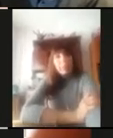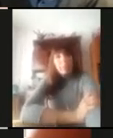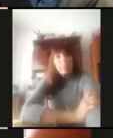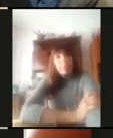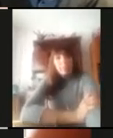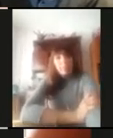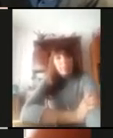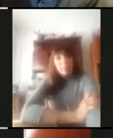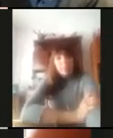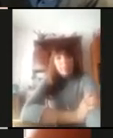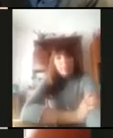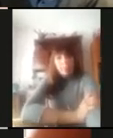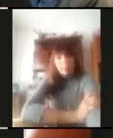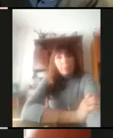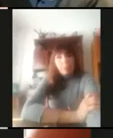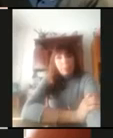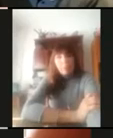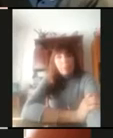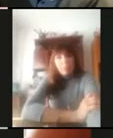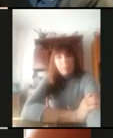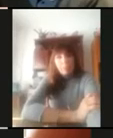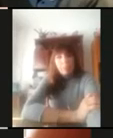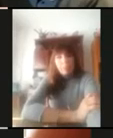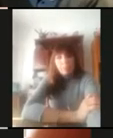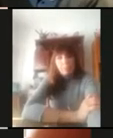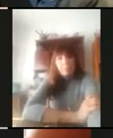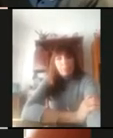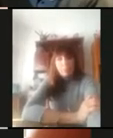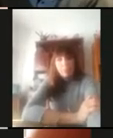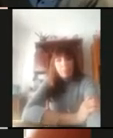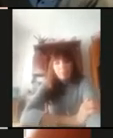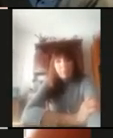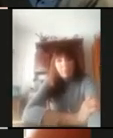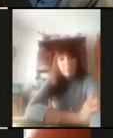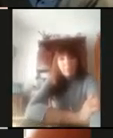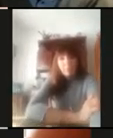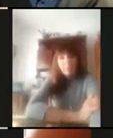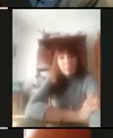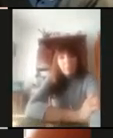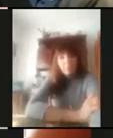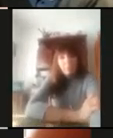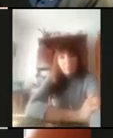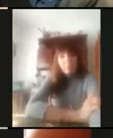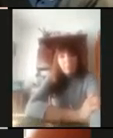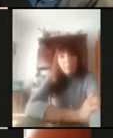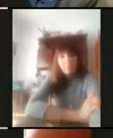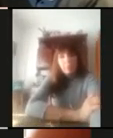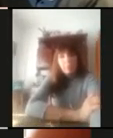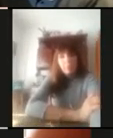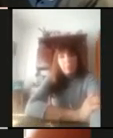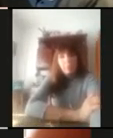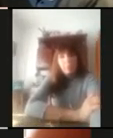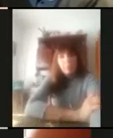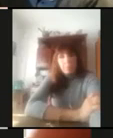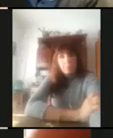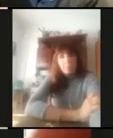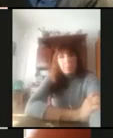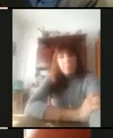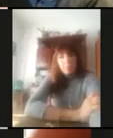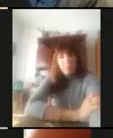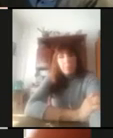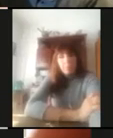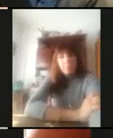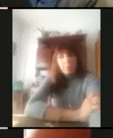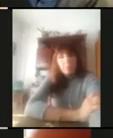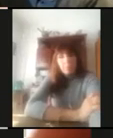muy valorado por por los jóvenes en definitiva yo les diría que